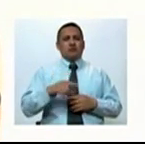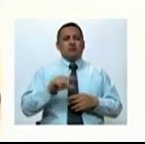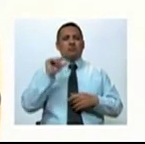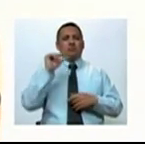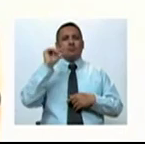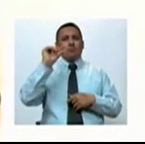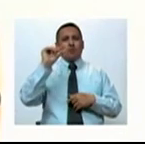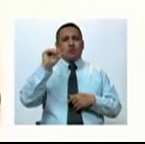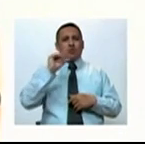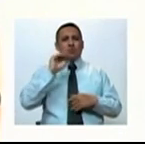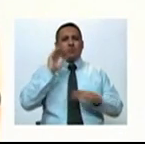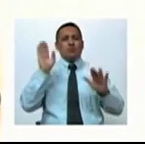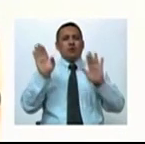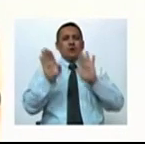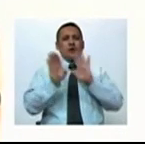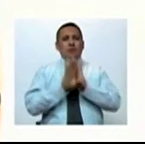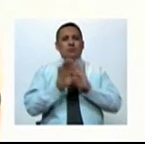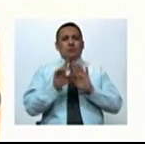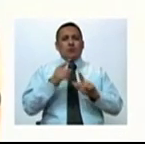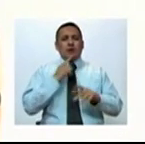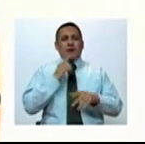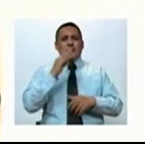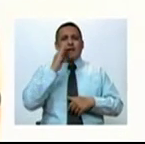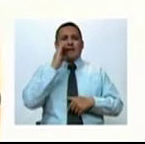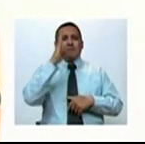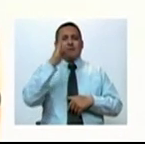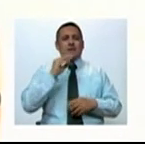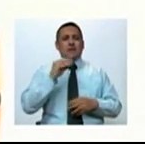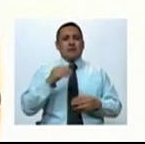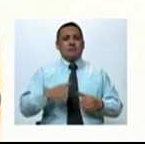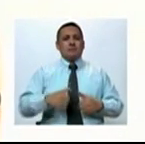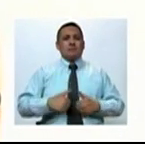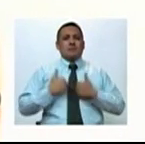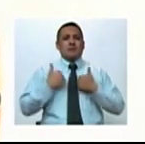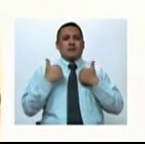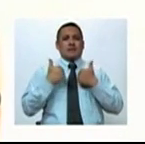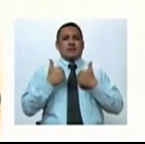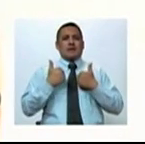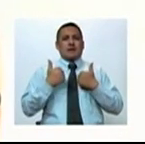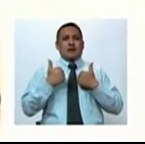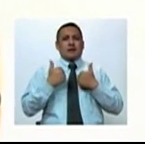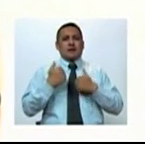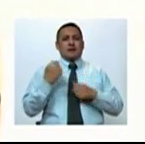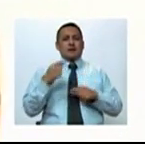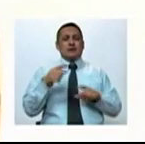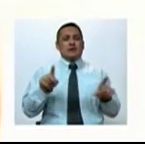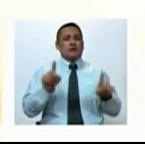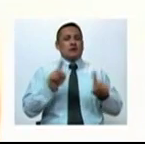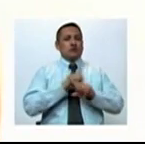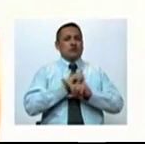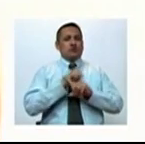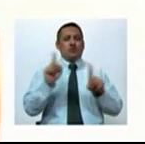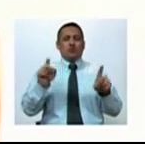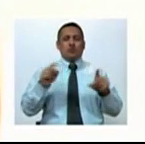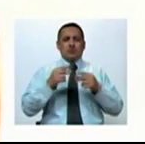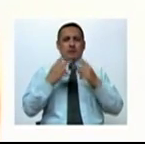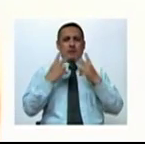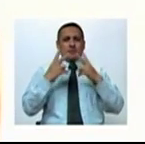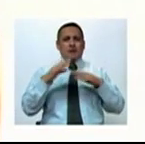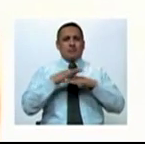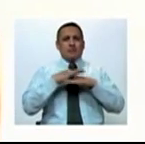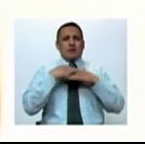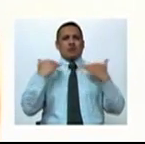de un mínimo que le permita sobrevivir y que no